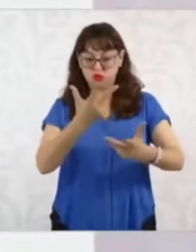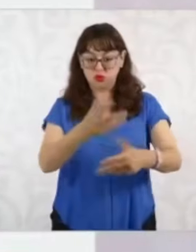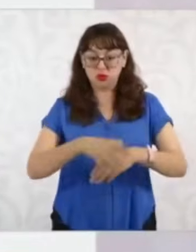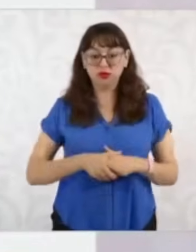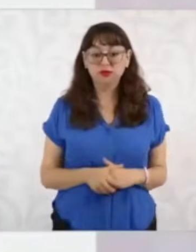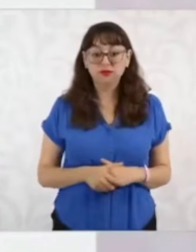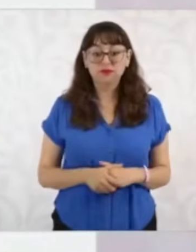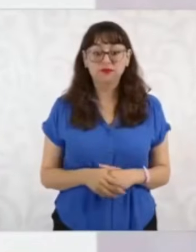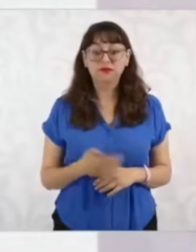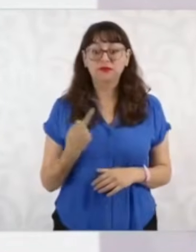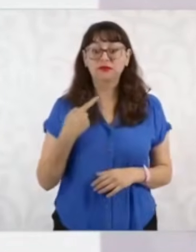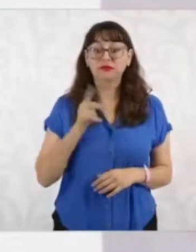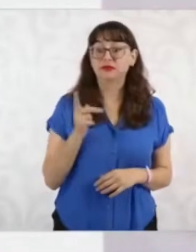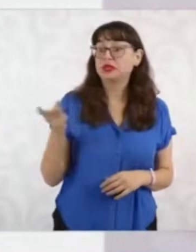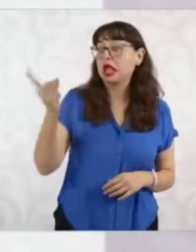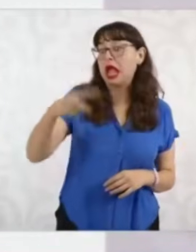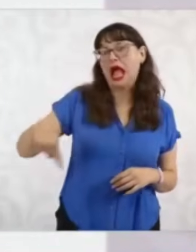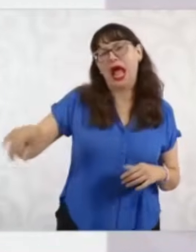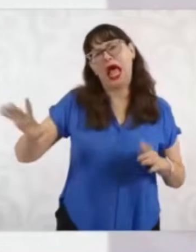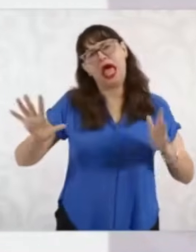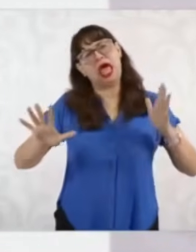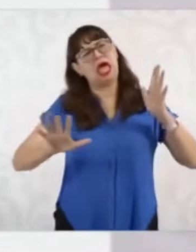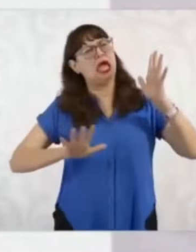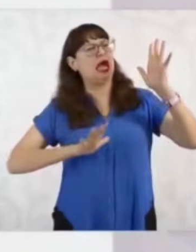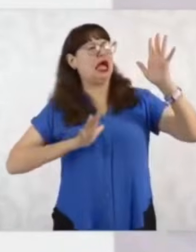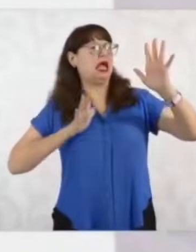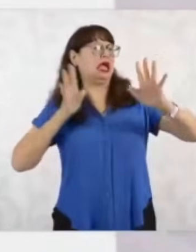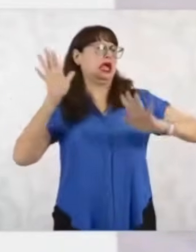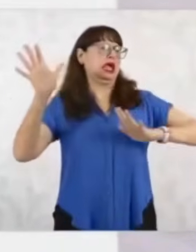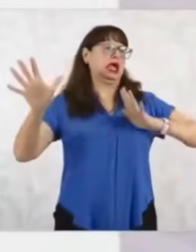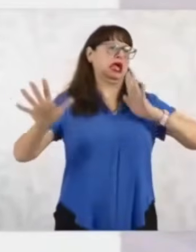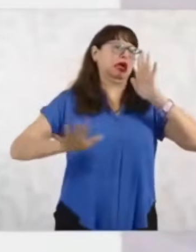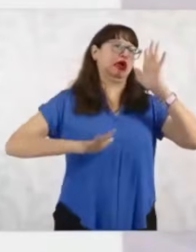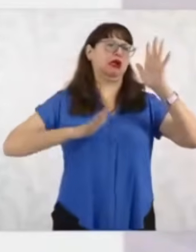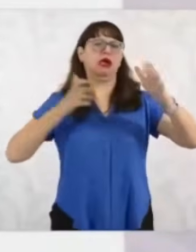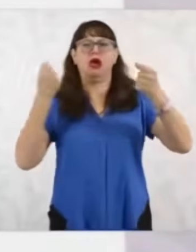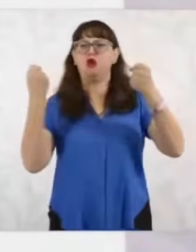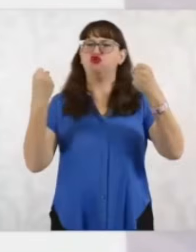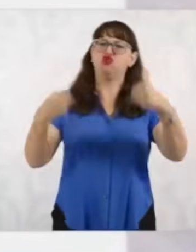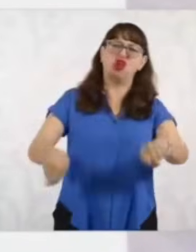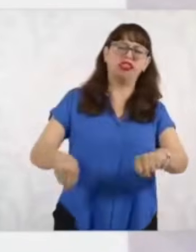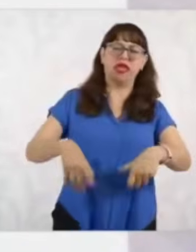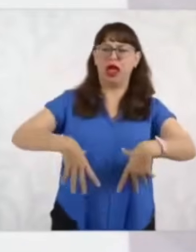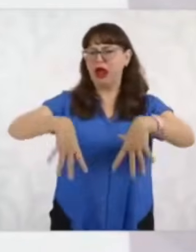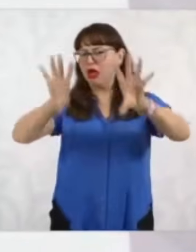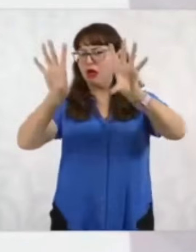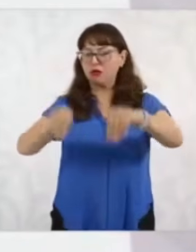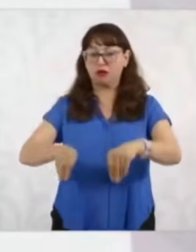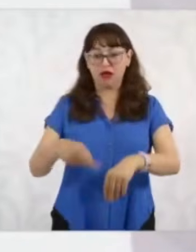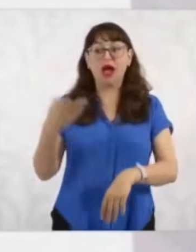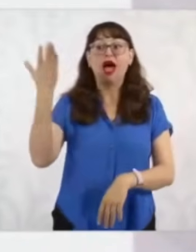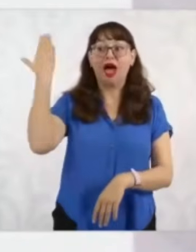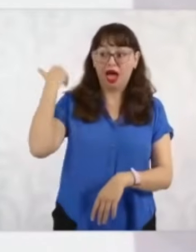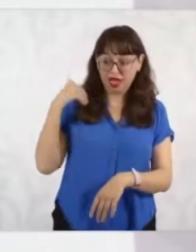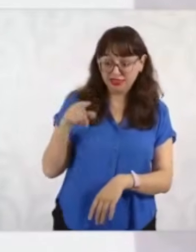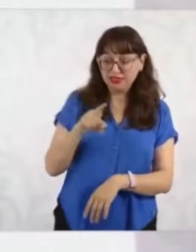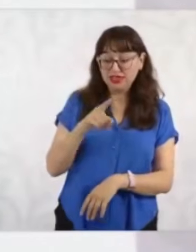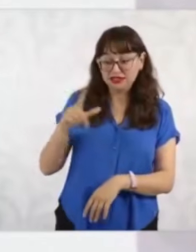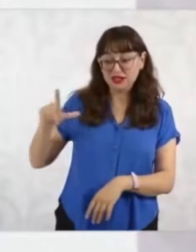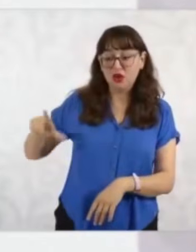Pero todo el régimen autoritario. Nunca hablaron del régimen autoritario cuando se reprimió a los